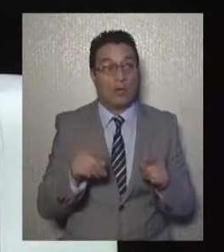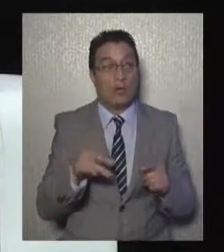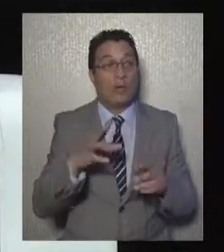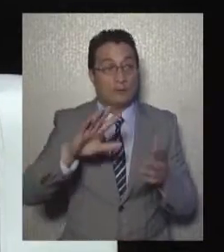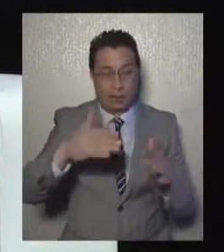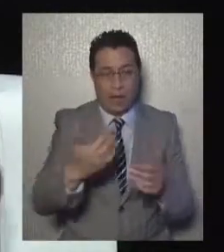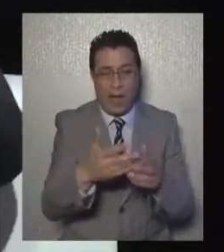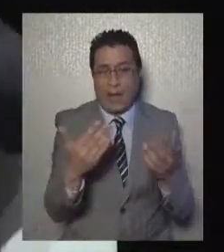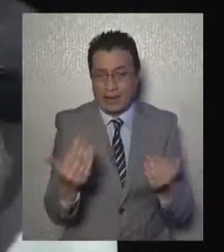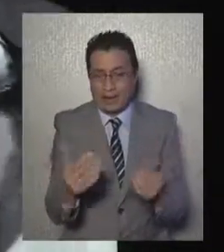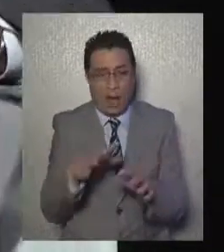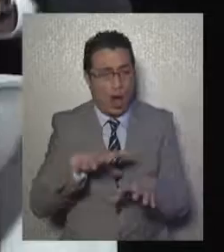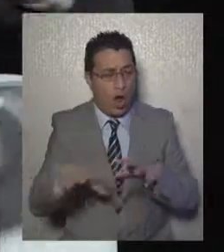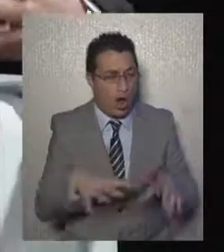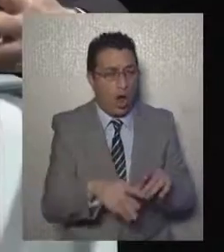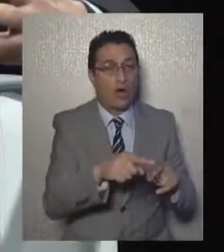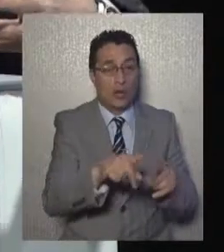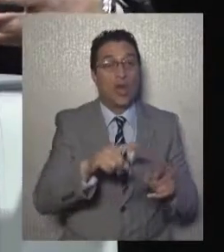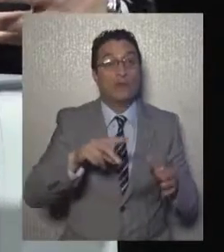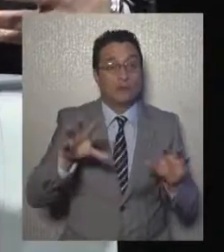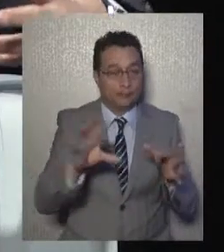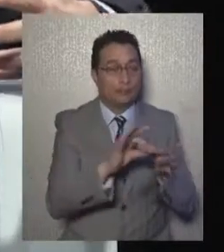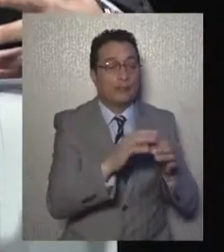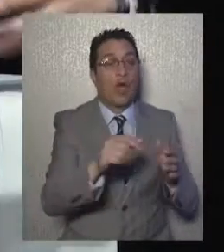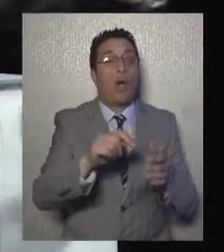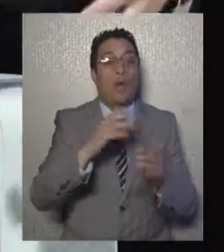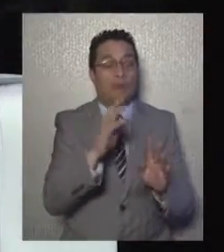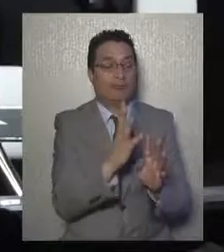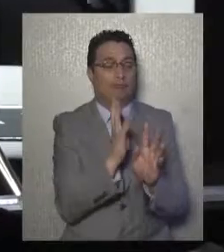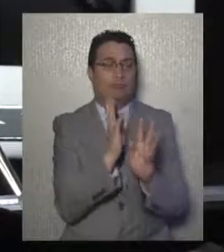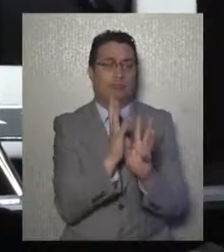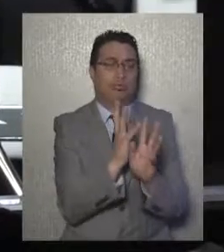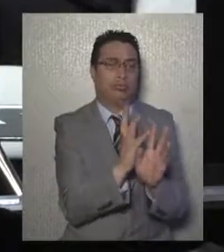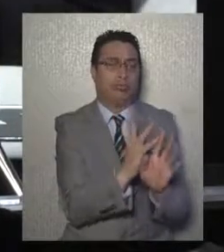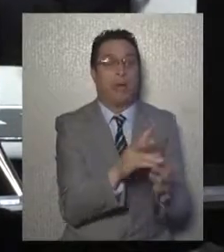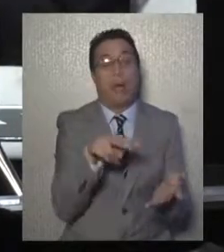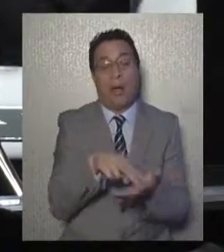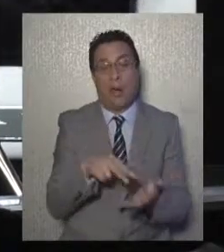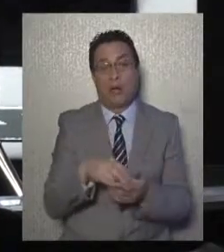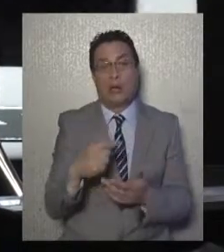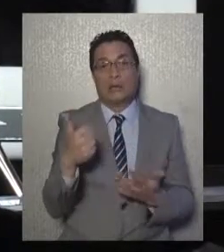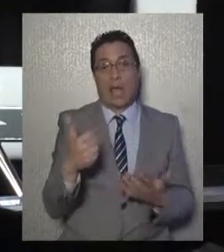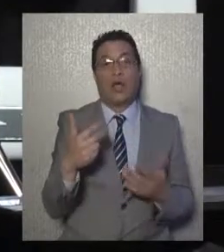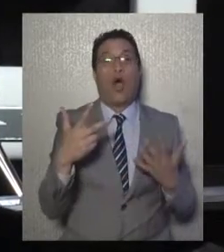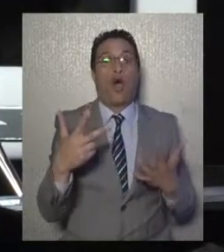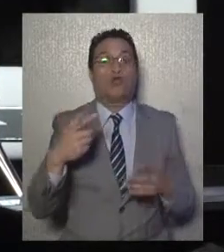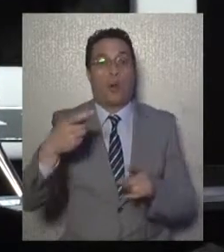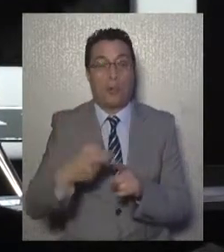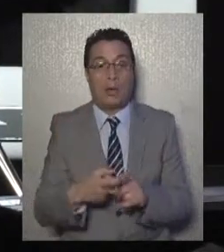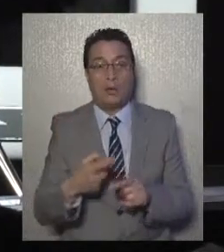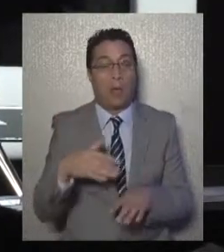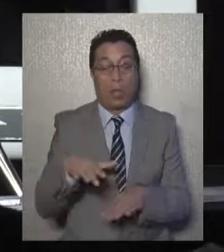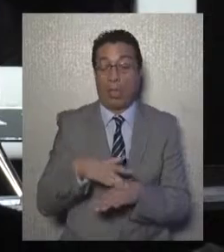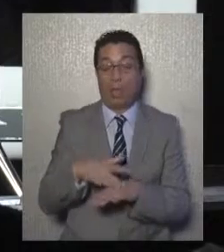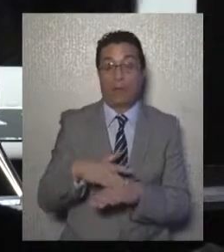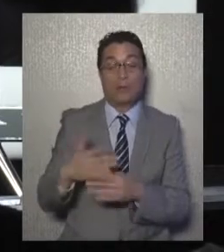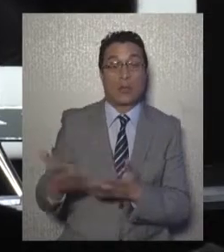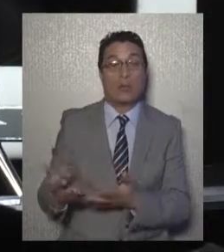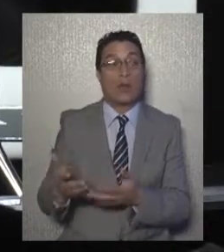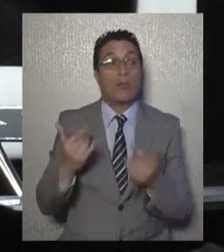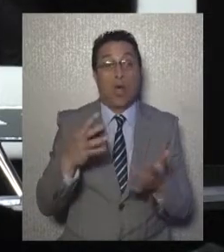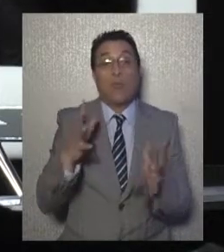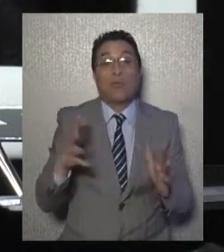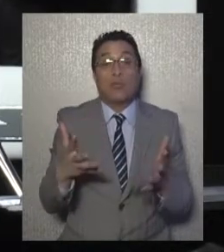clave y tan necesario, asociado a problemas que tienen listas de espera de 6 u 8 meses, están la mitad del tiempo desocupados, por razones de